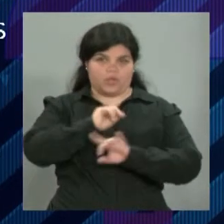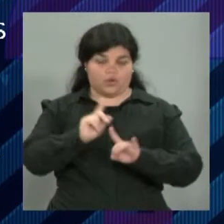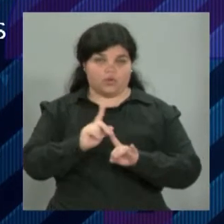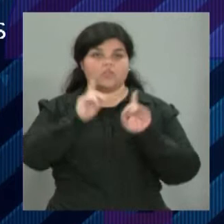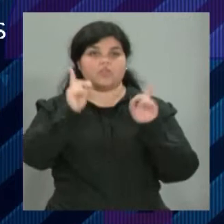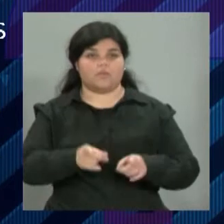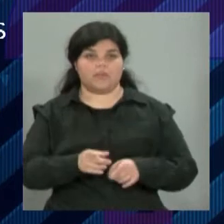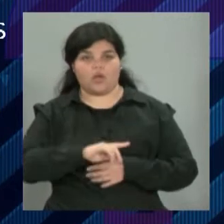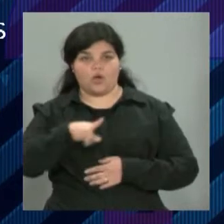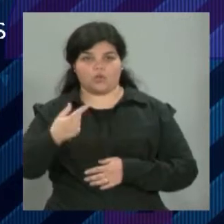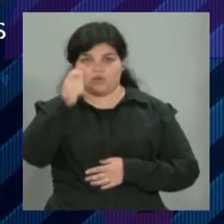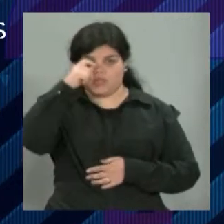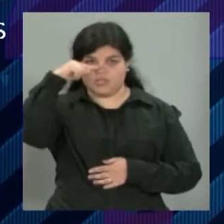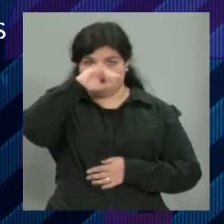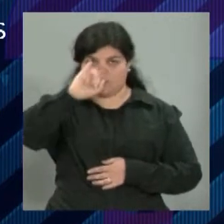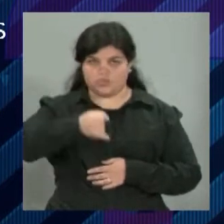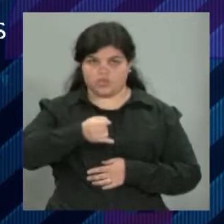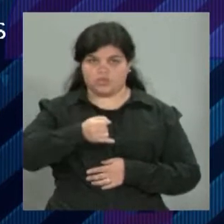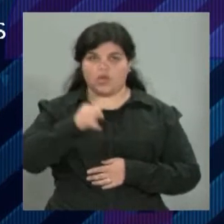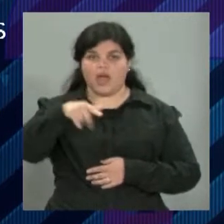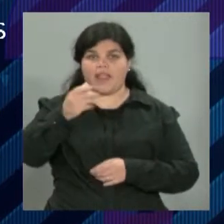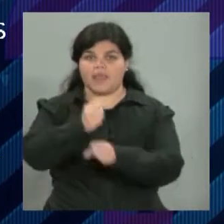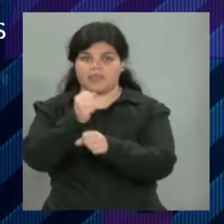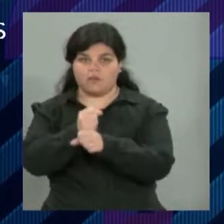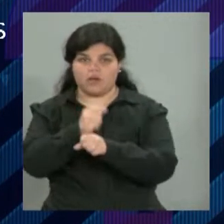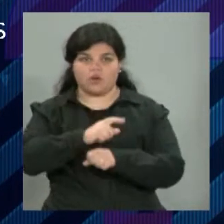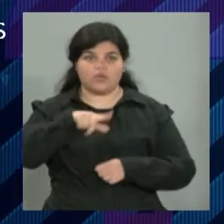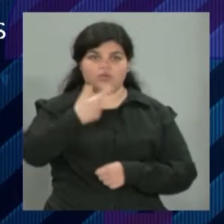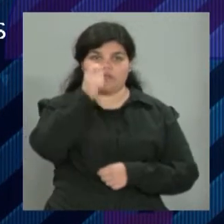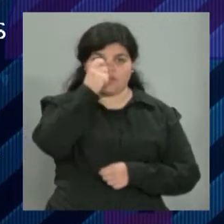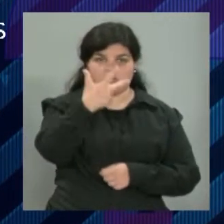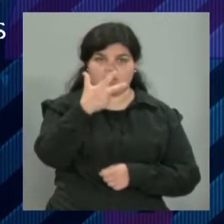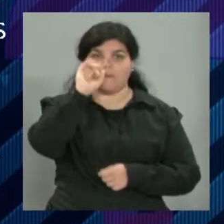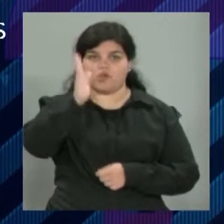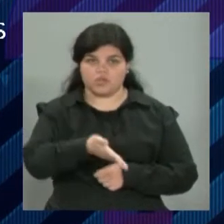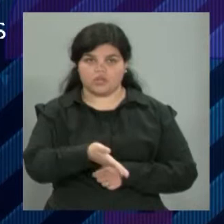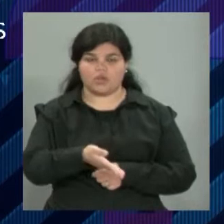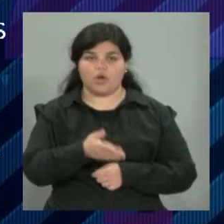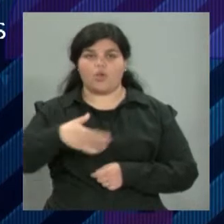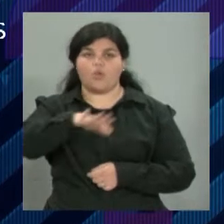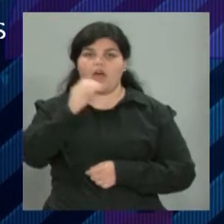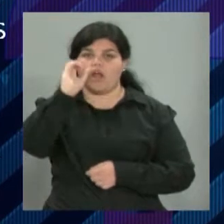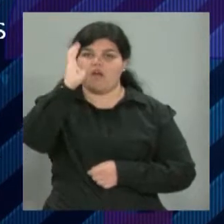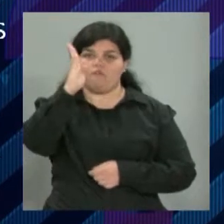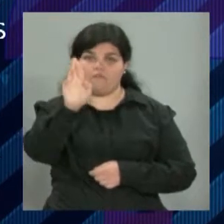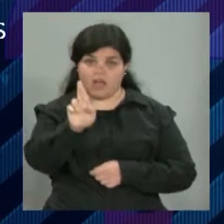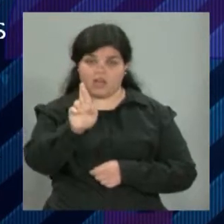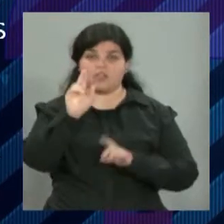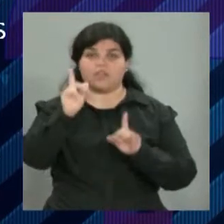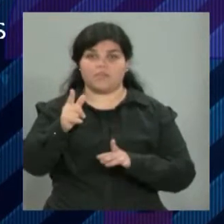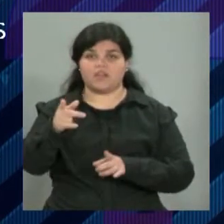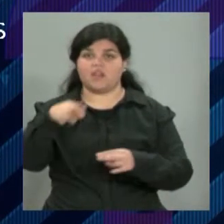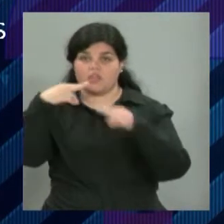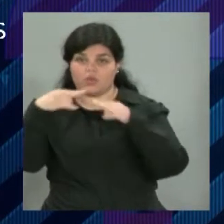están expuestas en el ambiente laboral y un 23% están expuestas en bares y restaurantes. Más allá de que tenemos una legislación también